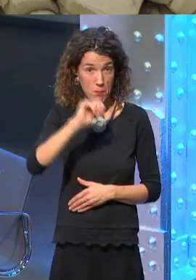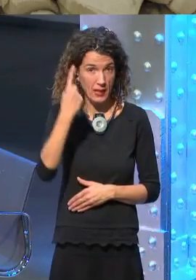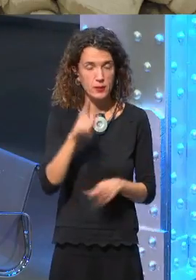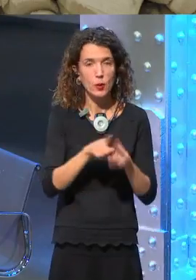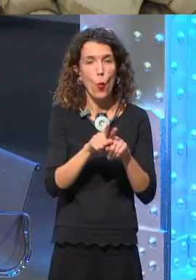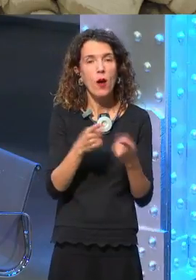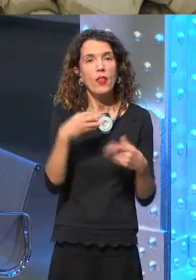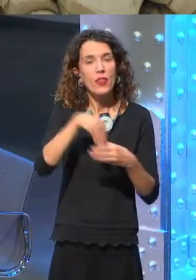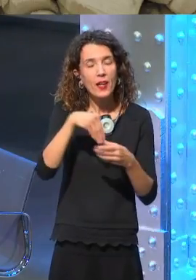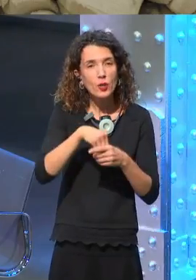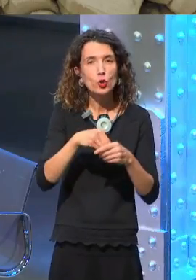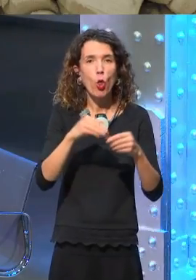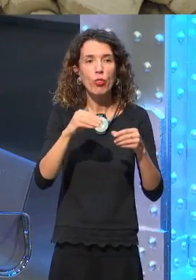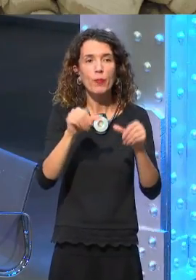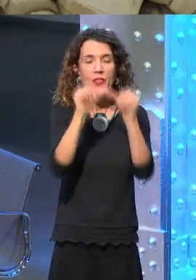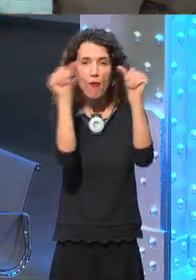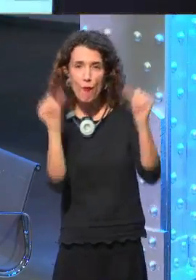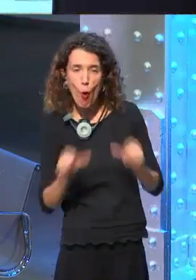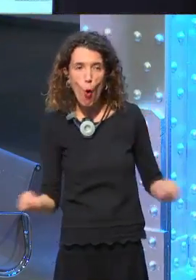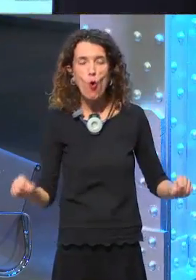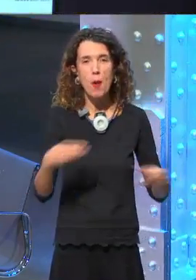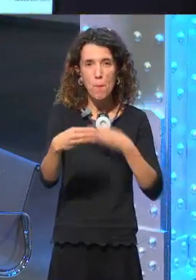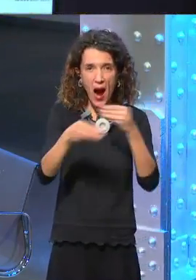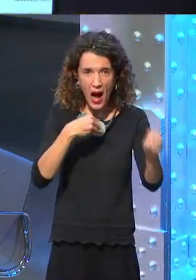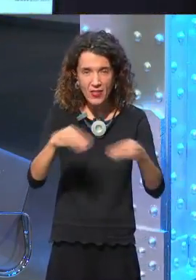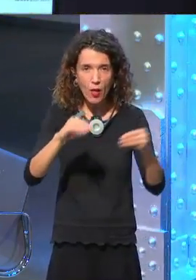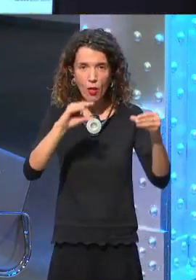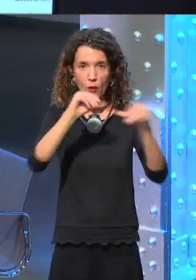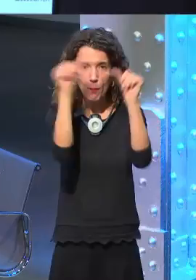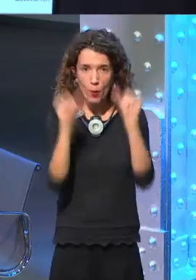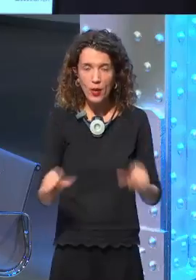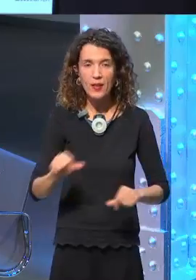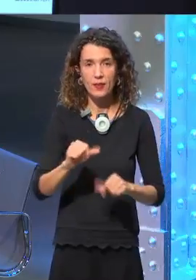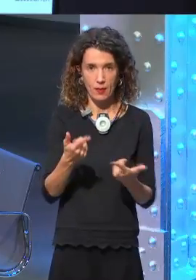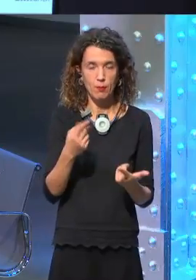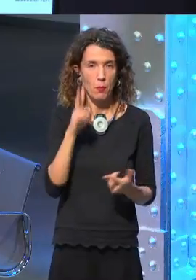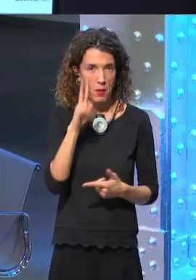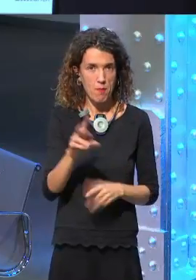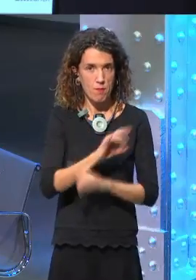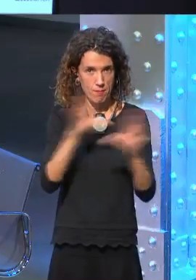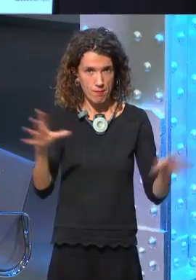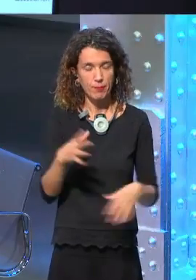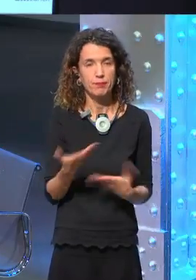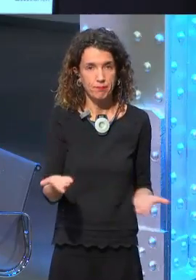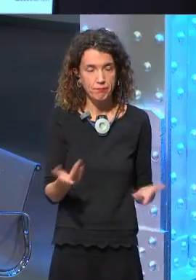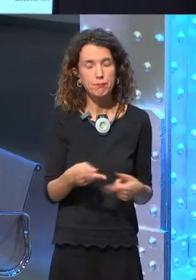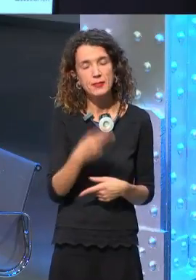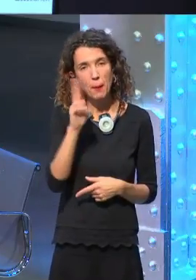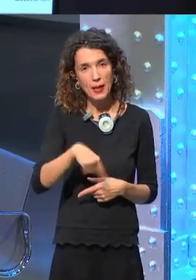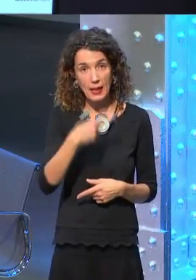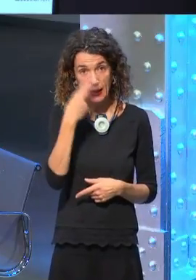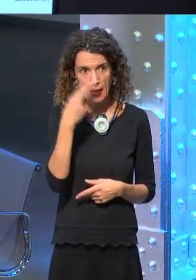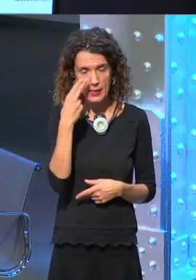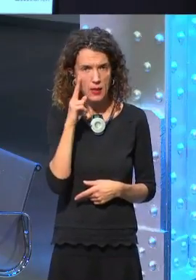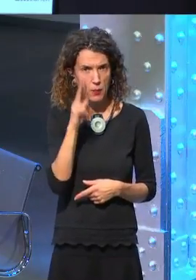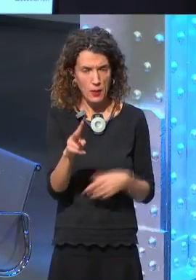es la expresión de la deformación de estos materiales y de estos proyectiles. Es interesante,